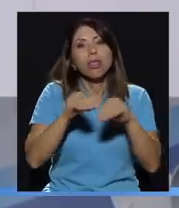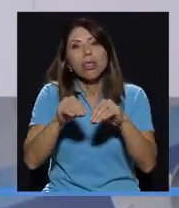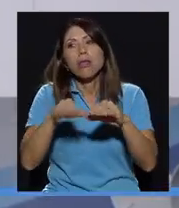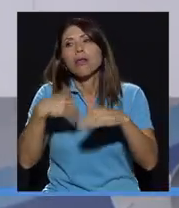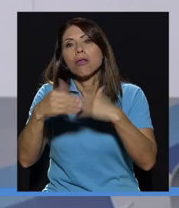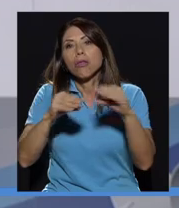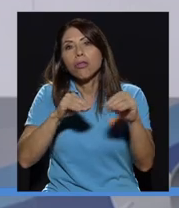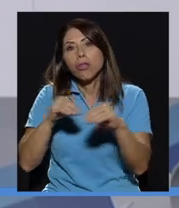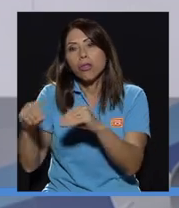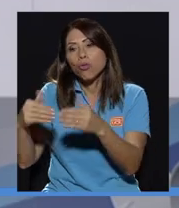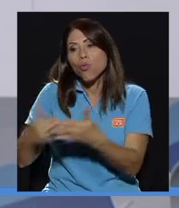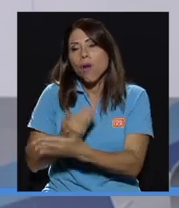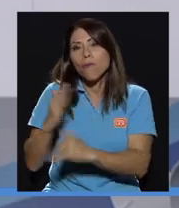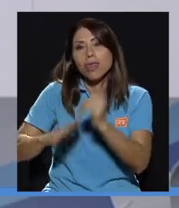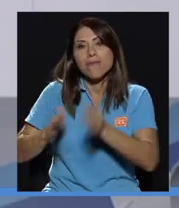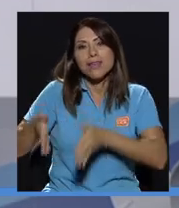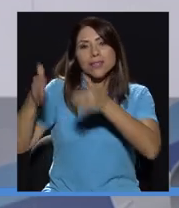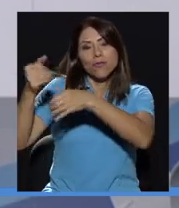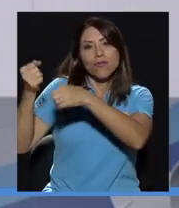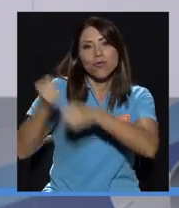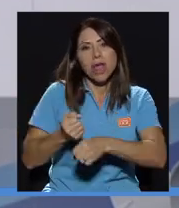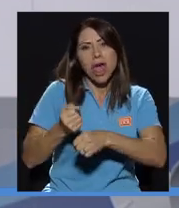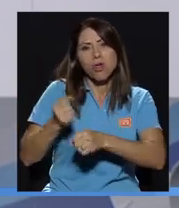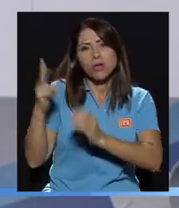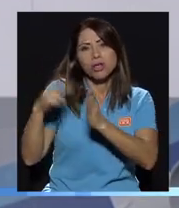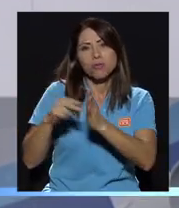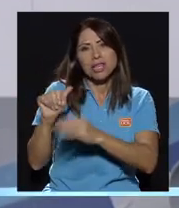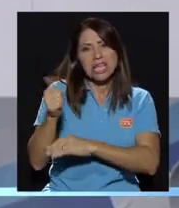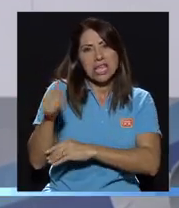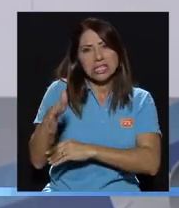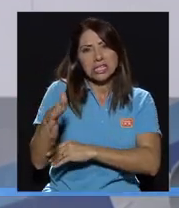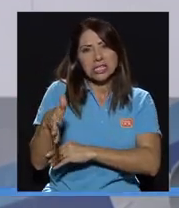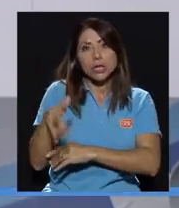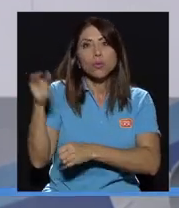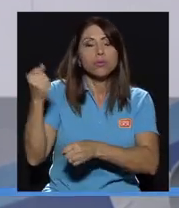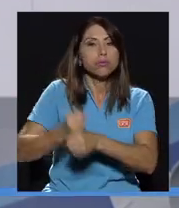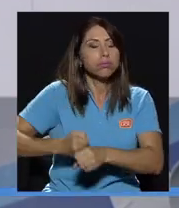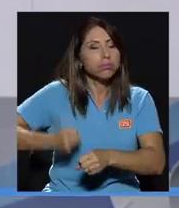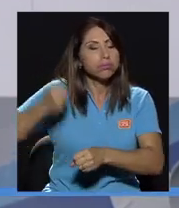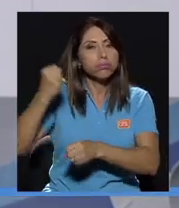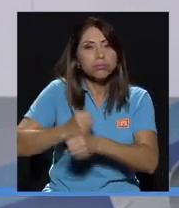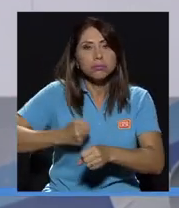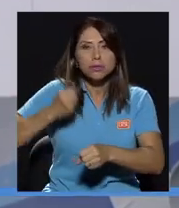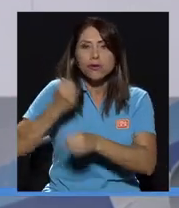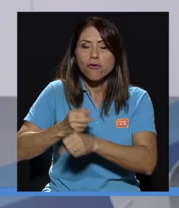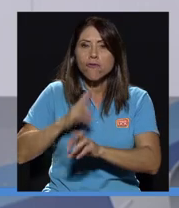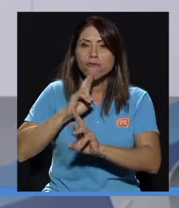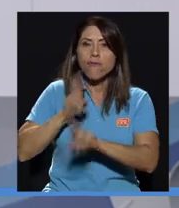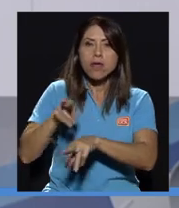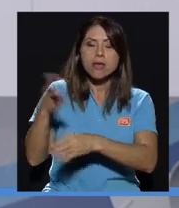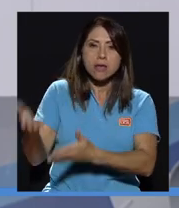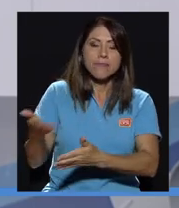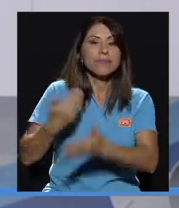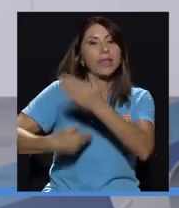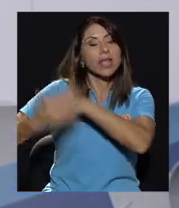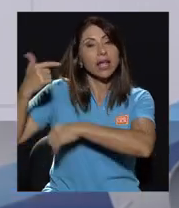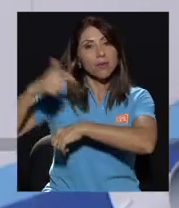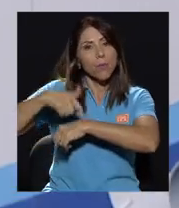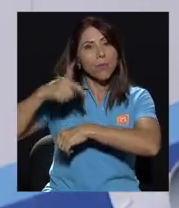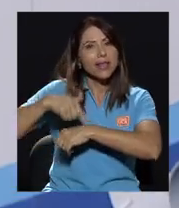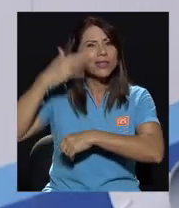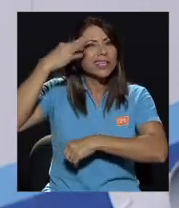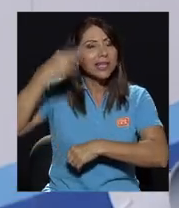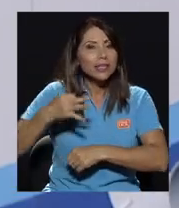fundado alrededor del 2010 y fue un trabajo de un esfuerzo enorme de hecho en aquel momento se